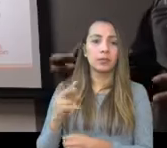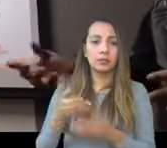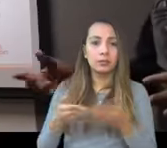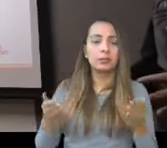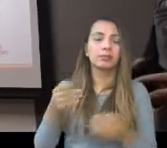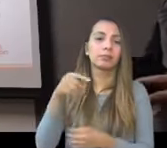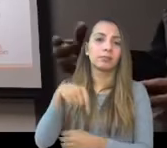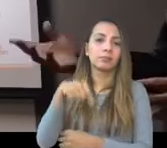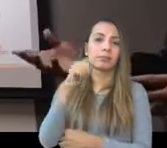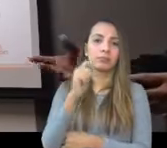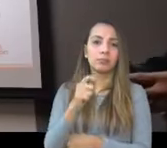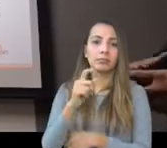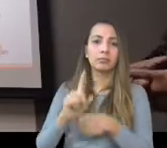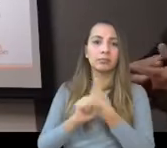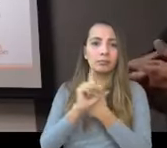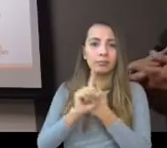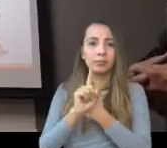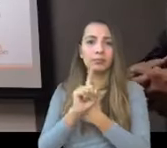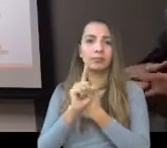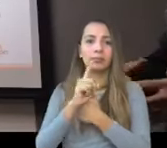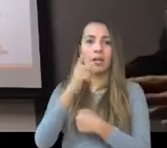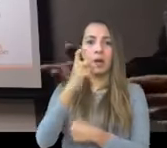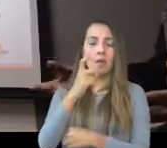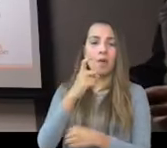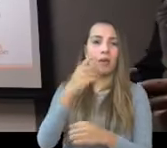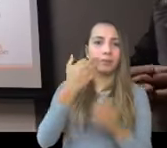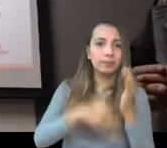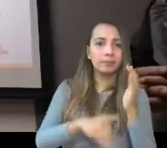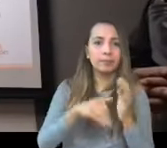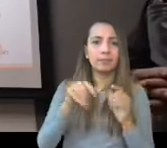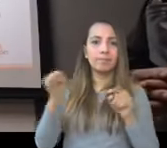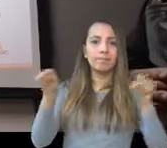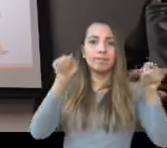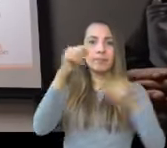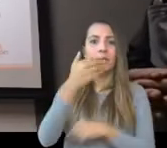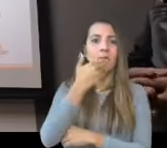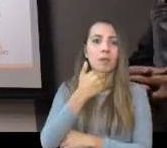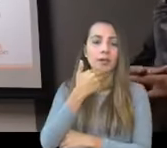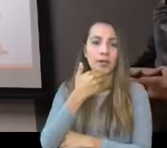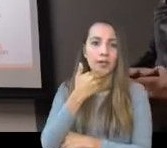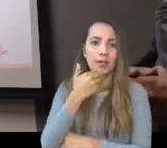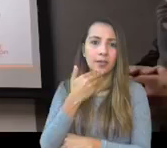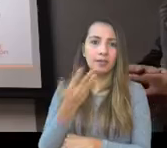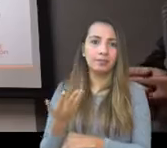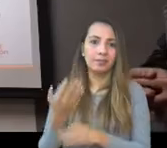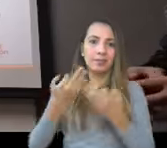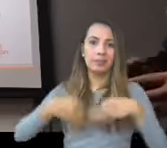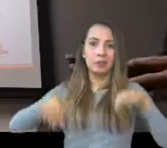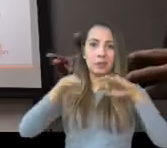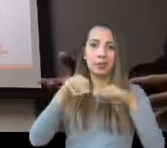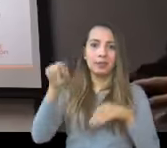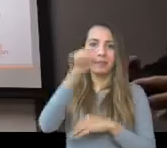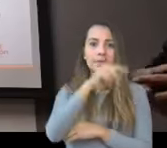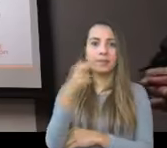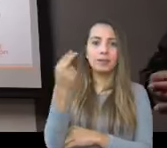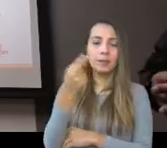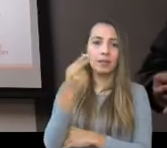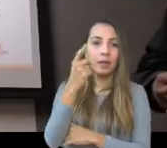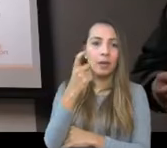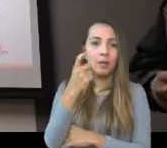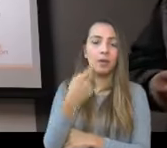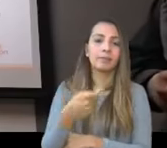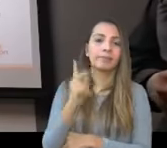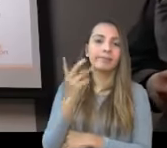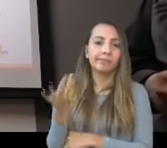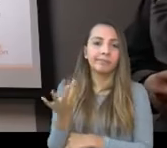073, en las redes, en los medios, etcétera, ante la falta de vital líquido que tenemos nosotros aquí, y que bueno, que todo